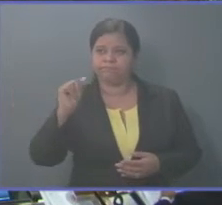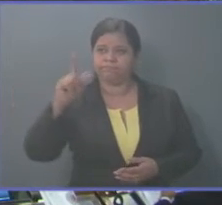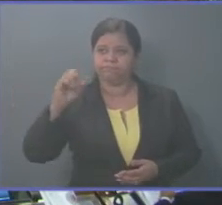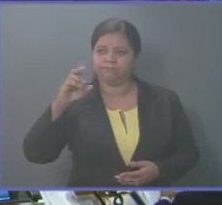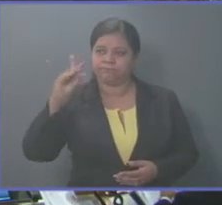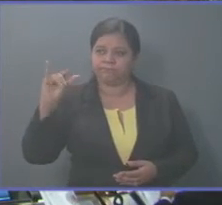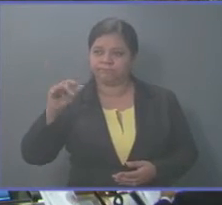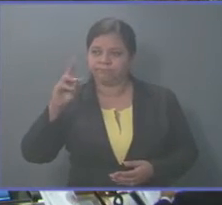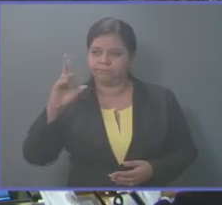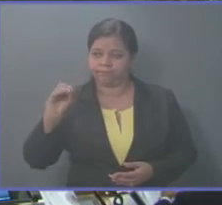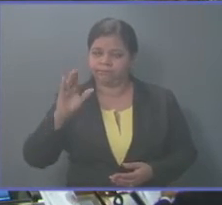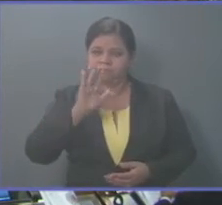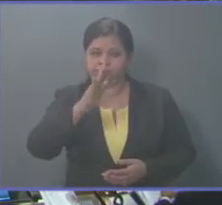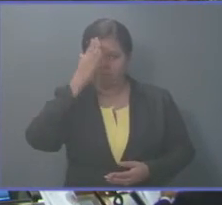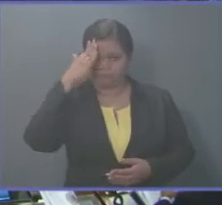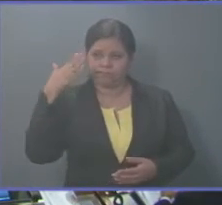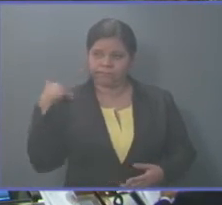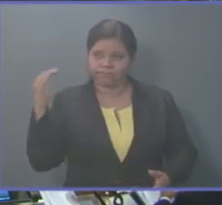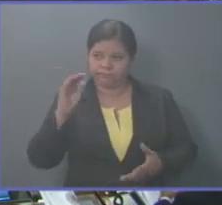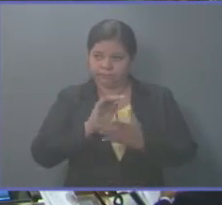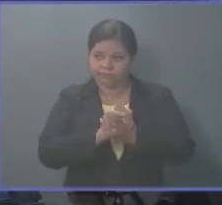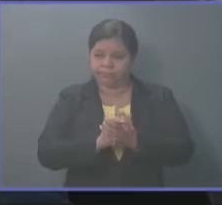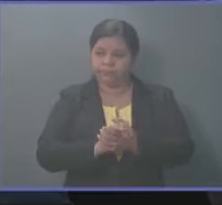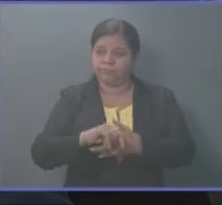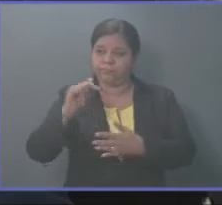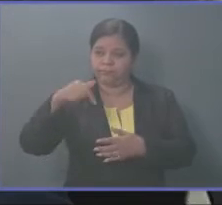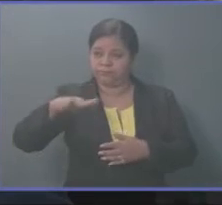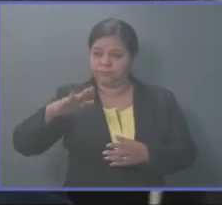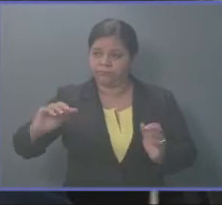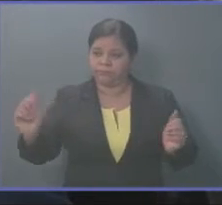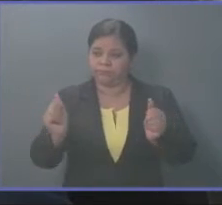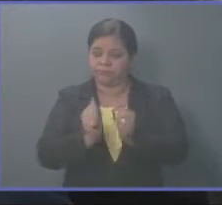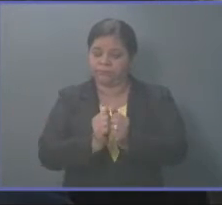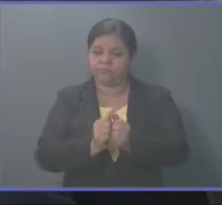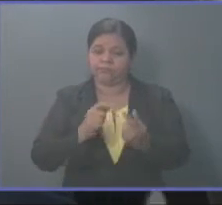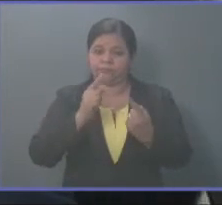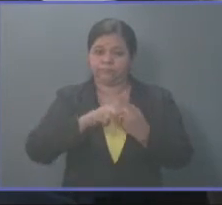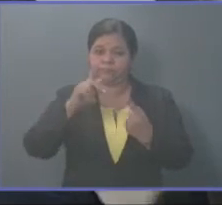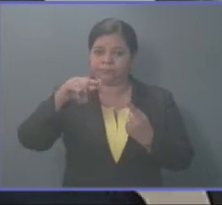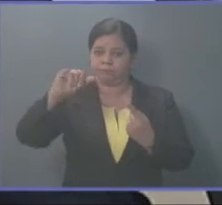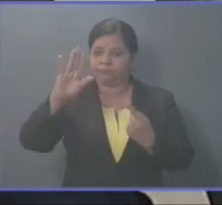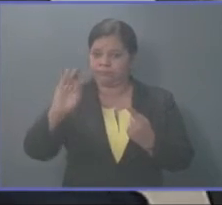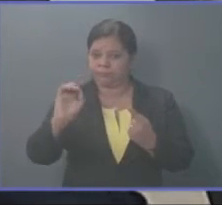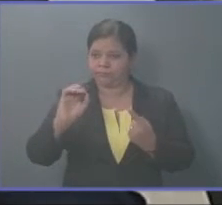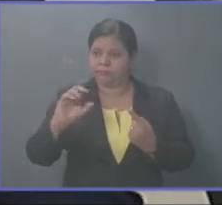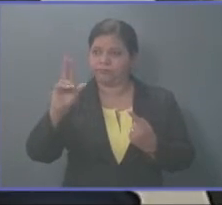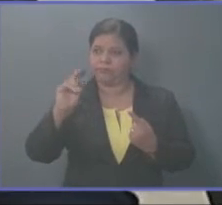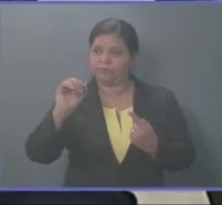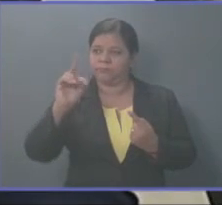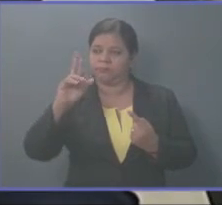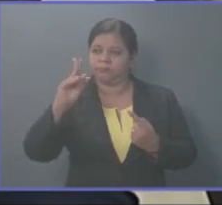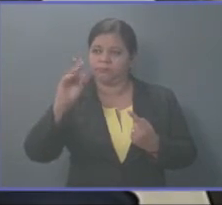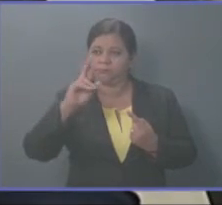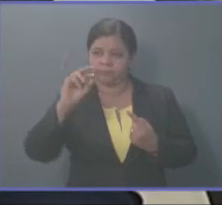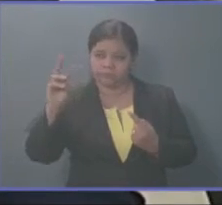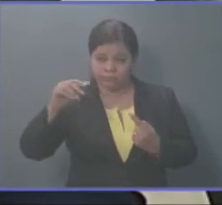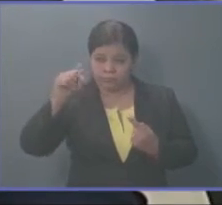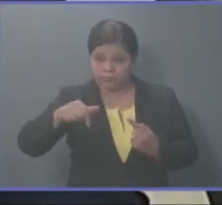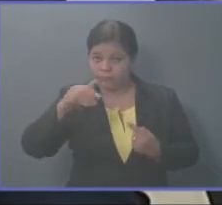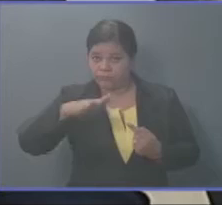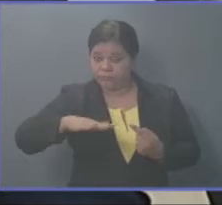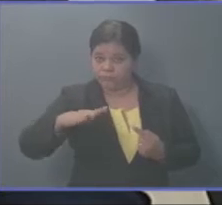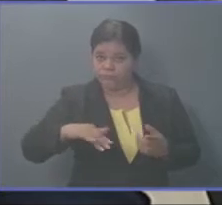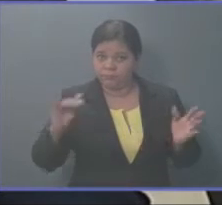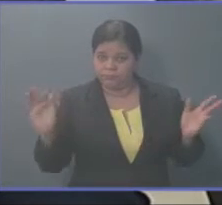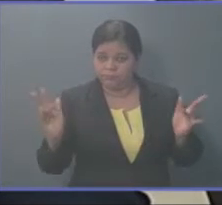Goodman, su esposa, que lo acompaña esta tarde. Al pibe Valderrama, que nos acompaña en esta sesión plenaria.